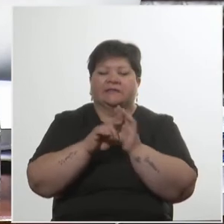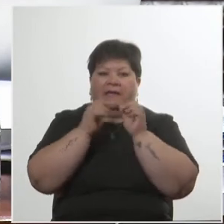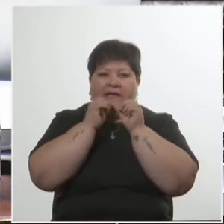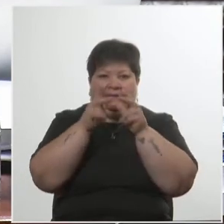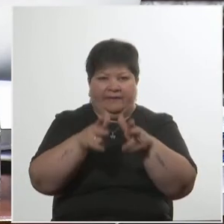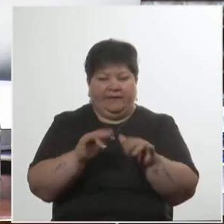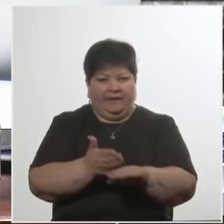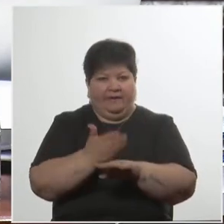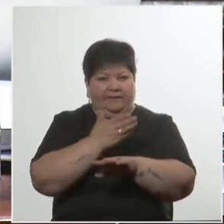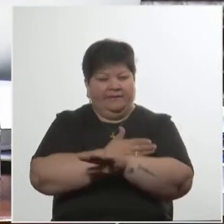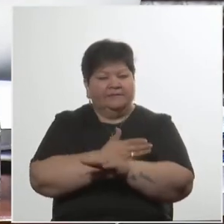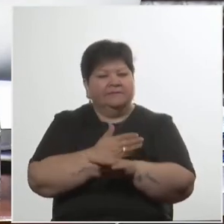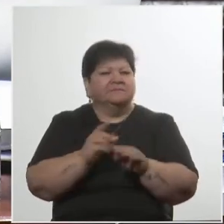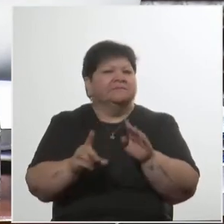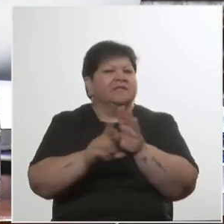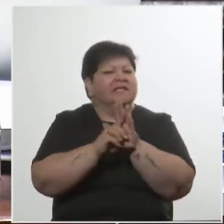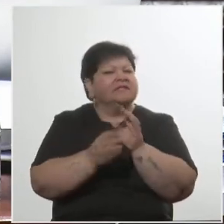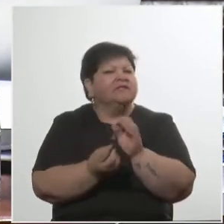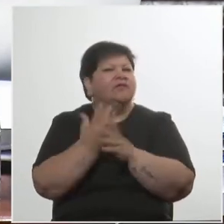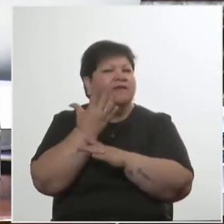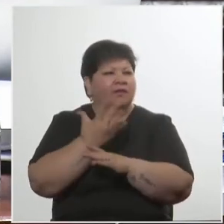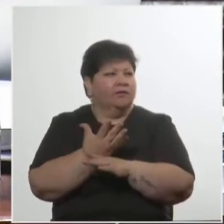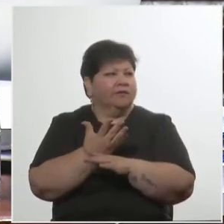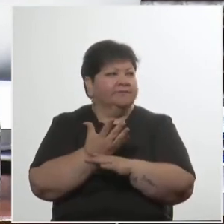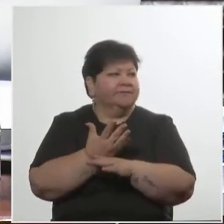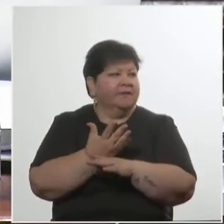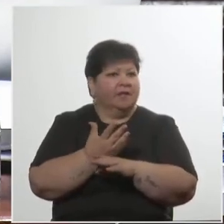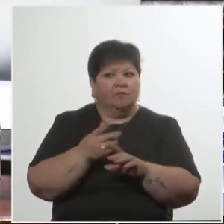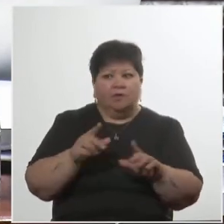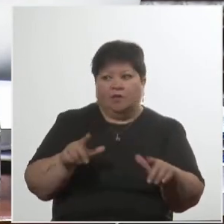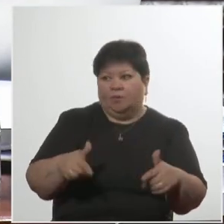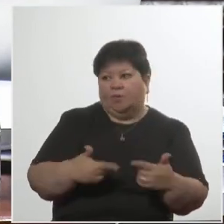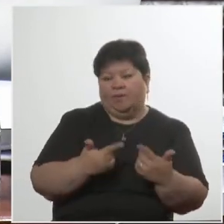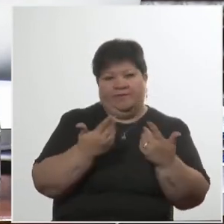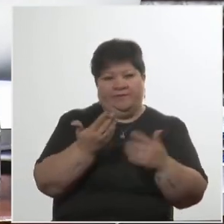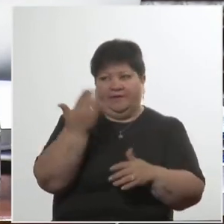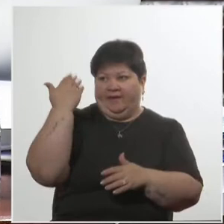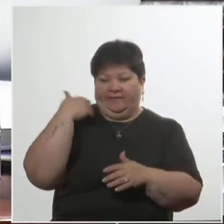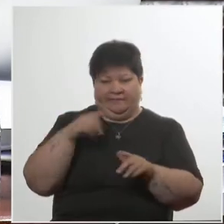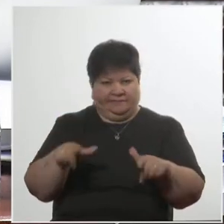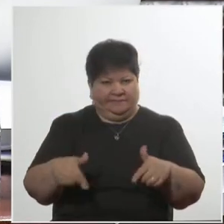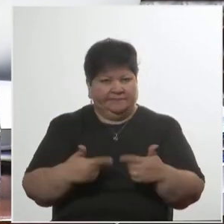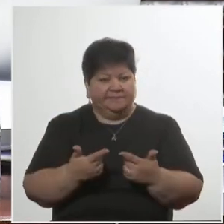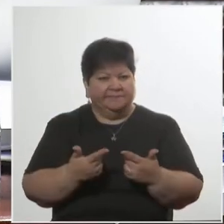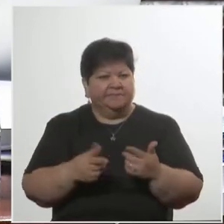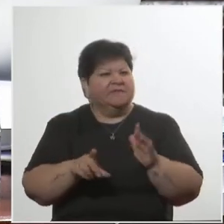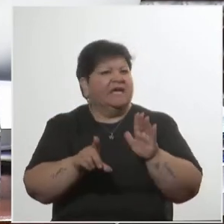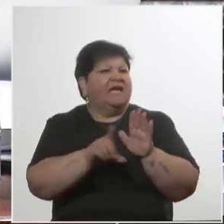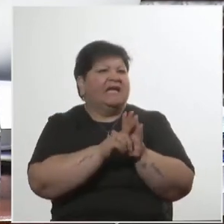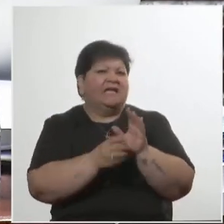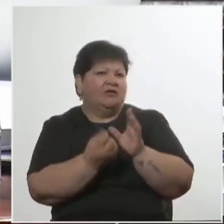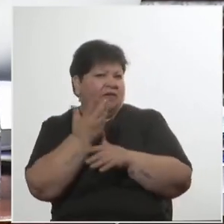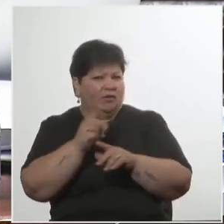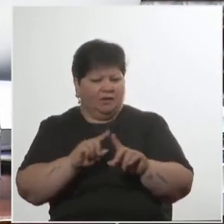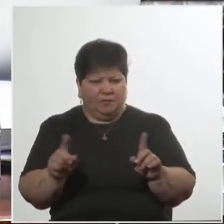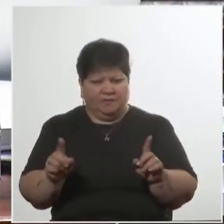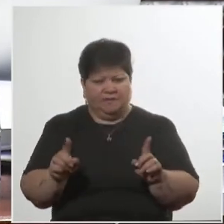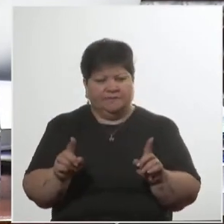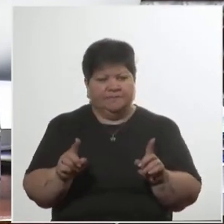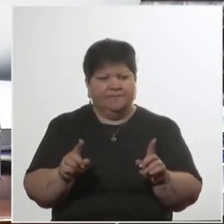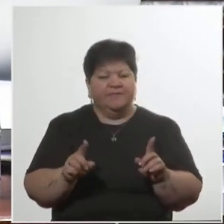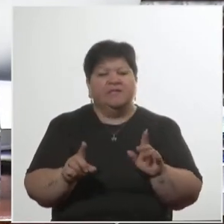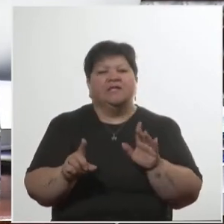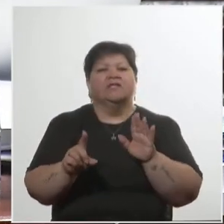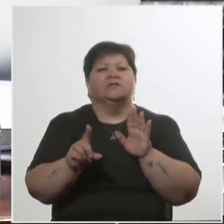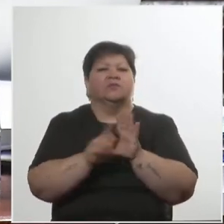eran leyes innovadoras porque no habían sido establecidas con anterioridad Esta no es una ley innovadora Esta es una ley